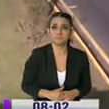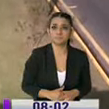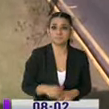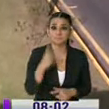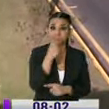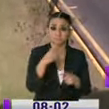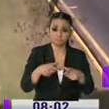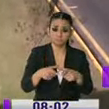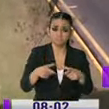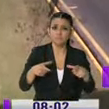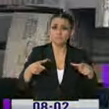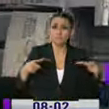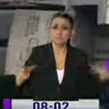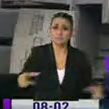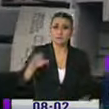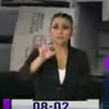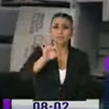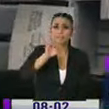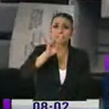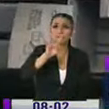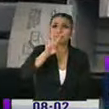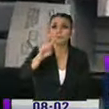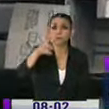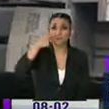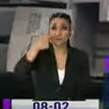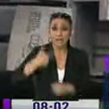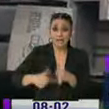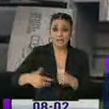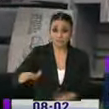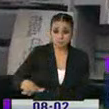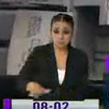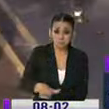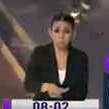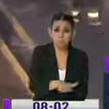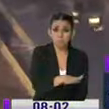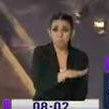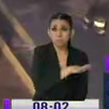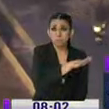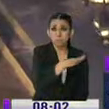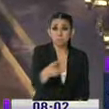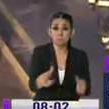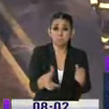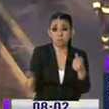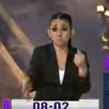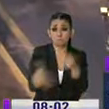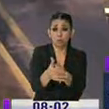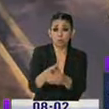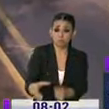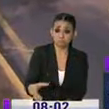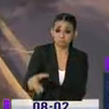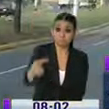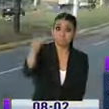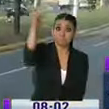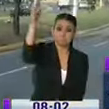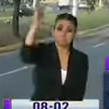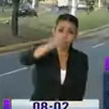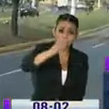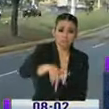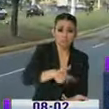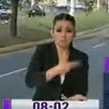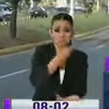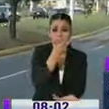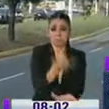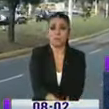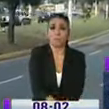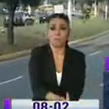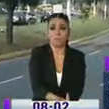Así quedó este tráiler que transportaba 924 cilindros de gas licuado de petróleo, luego de presuntamente haber perdido pista, para luego